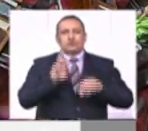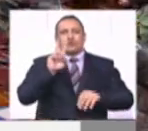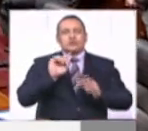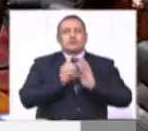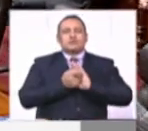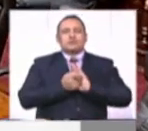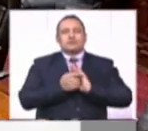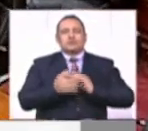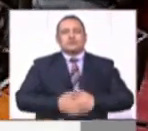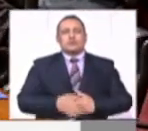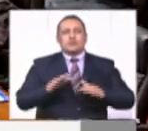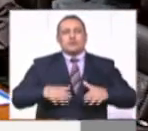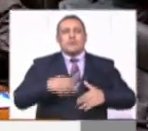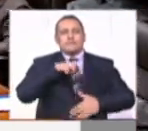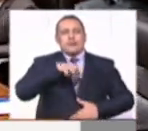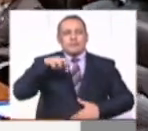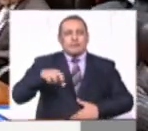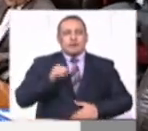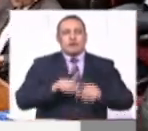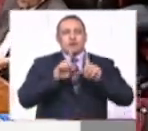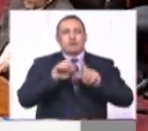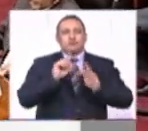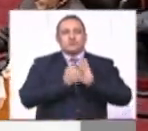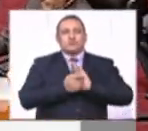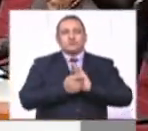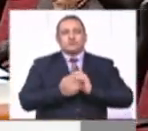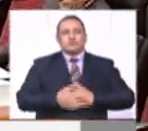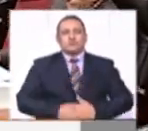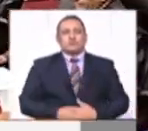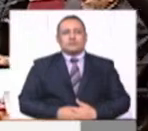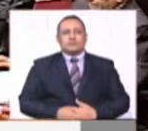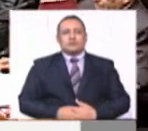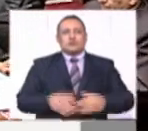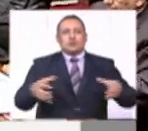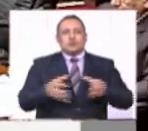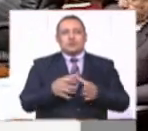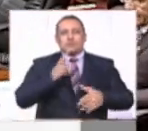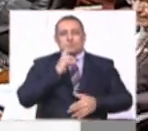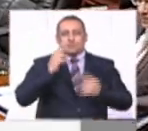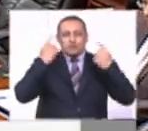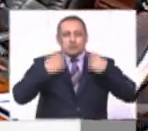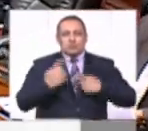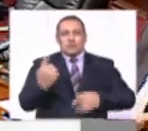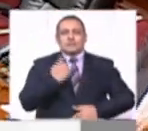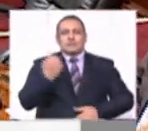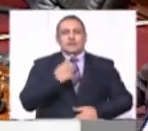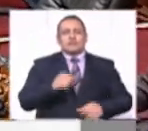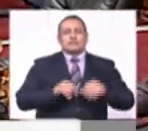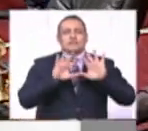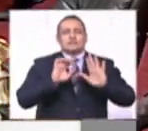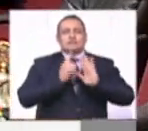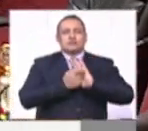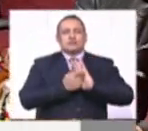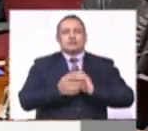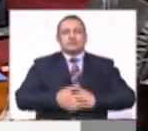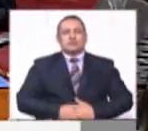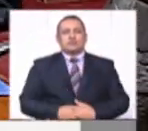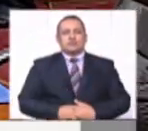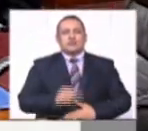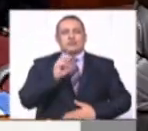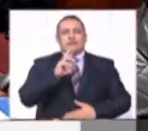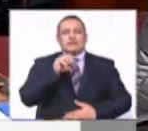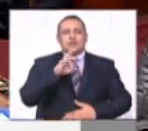minutos podemos Perú 11 minutos bloque magisterial de concertación nacional 10 minutos